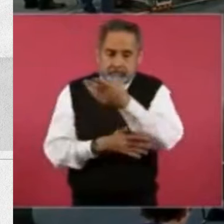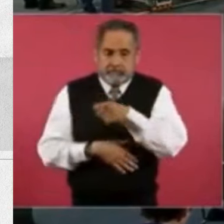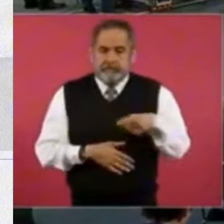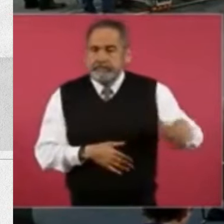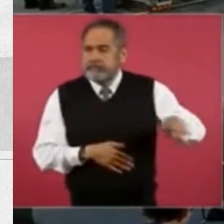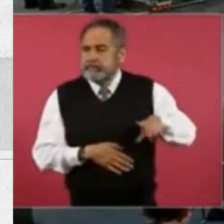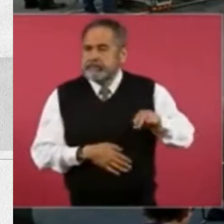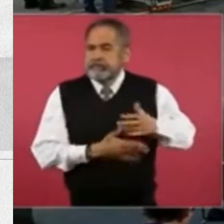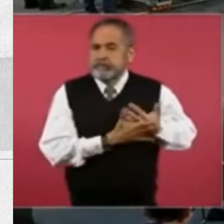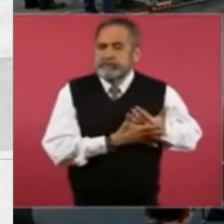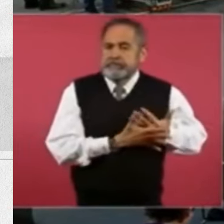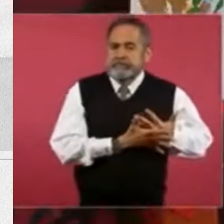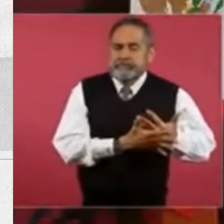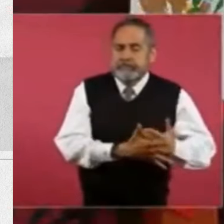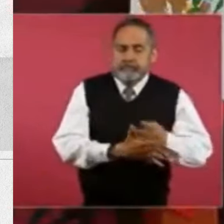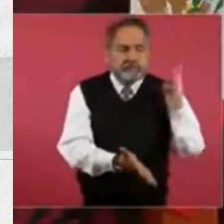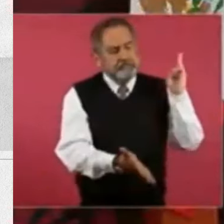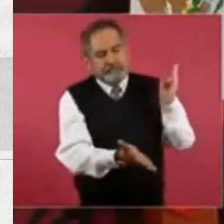Y